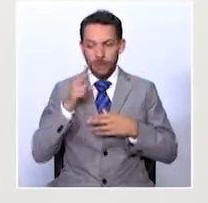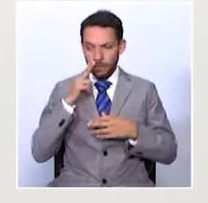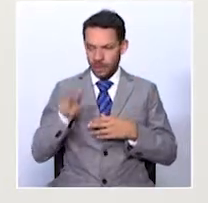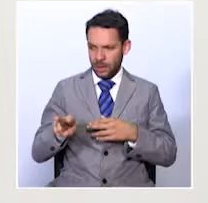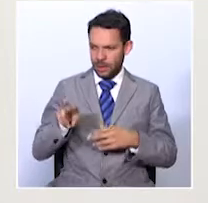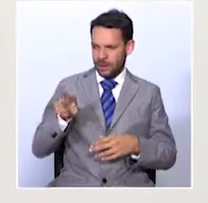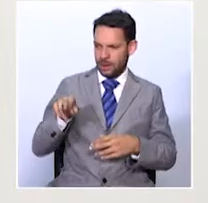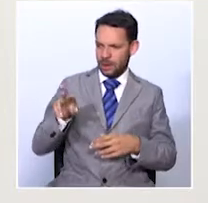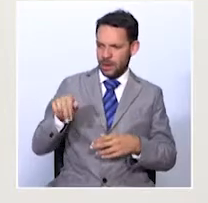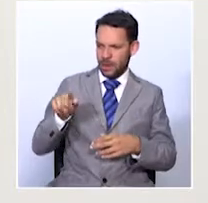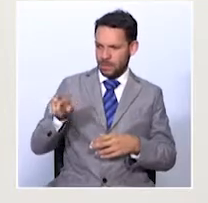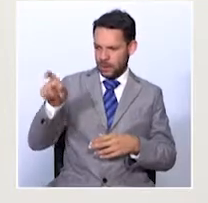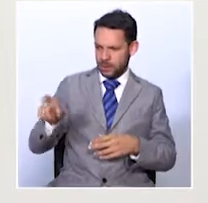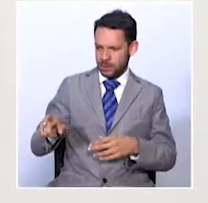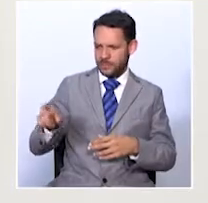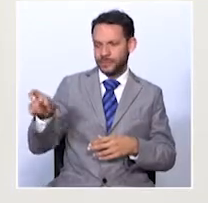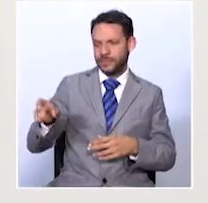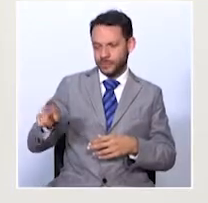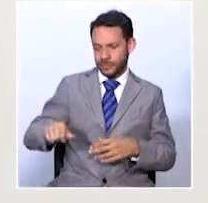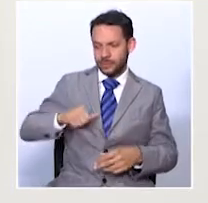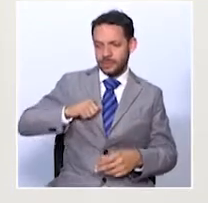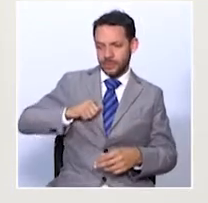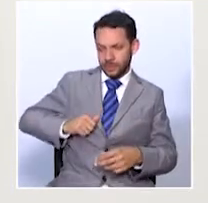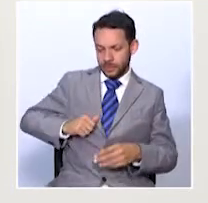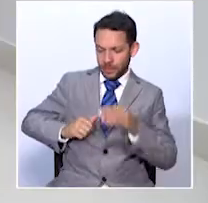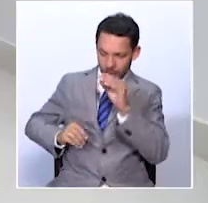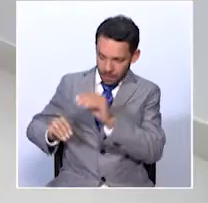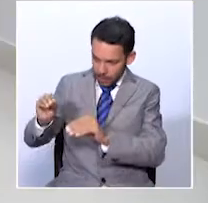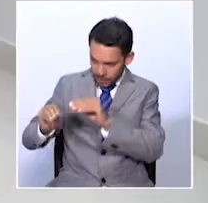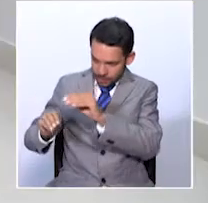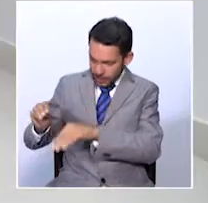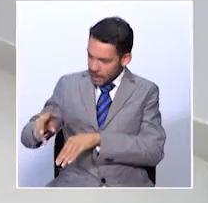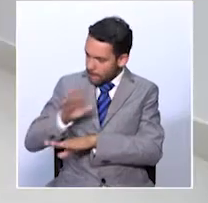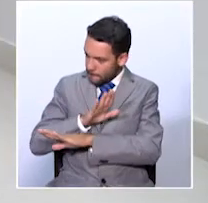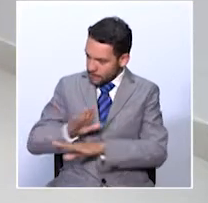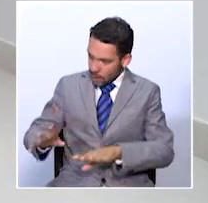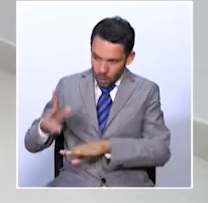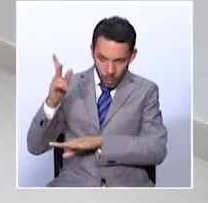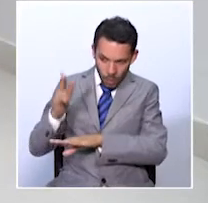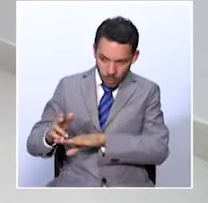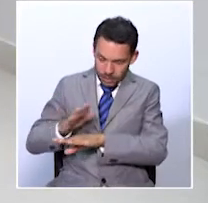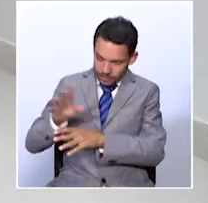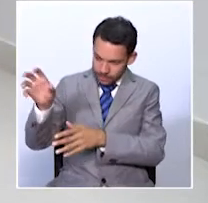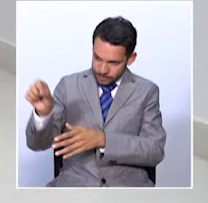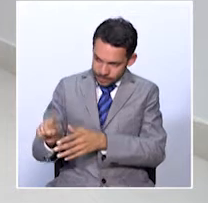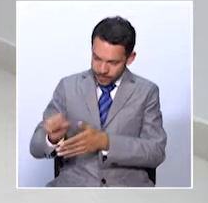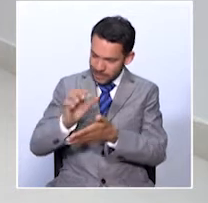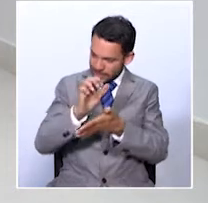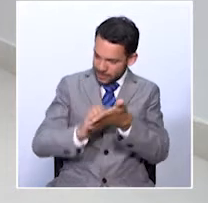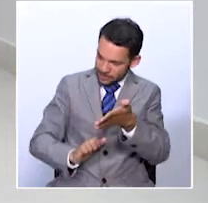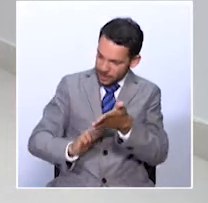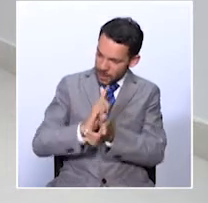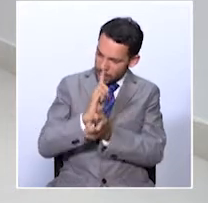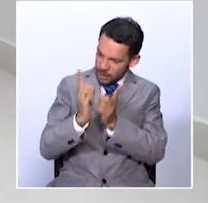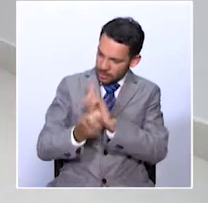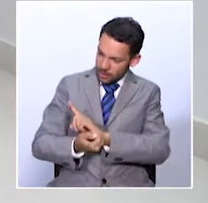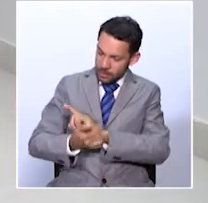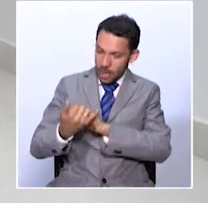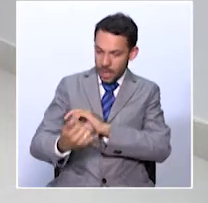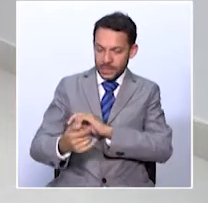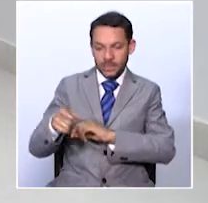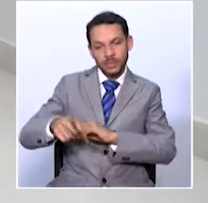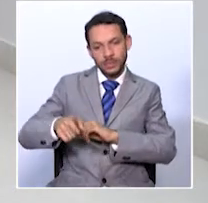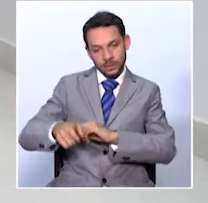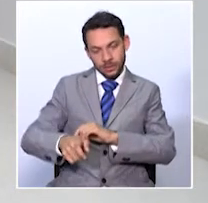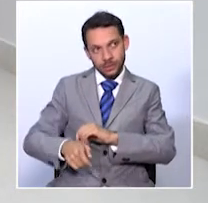músculo también, entonces hay que poner mucho cuidado. Lo ideal es que no dejemos que se nos vaya la mano en